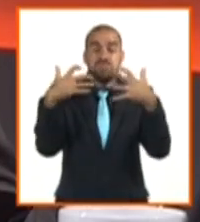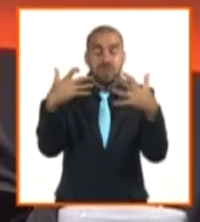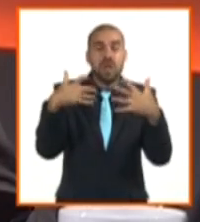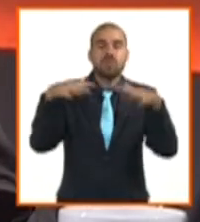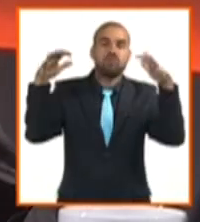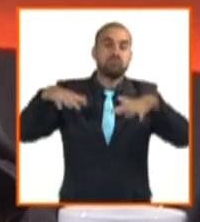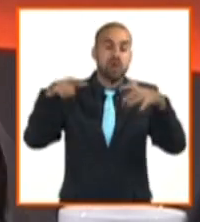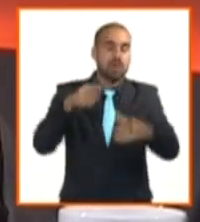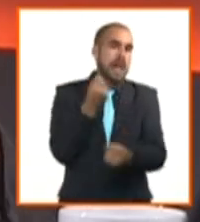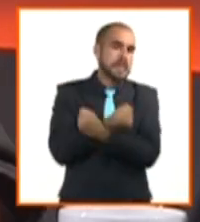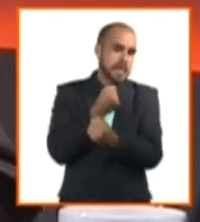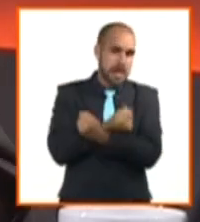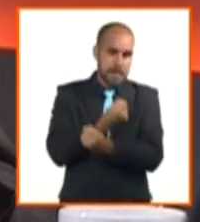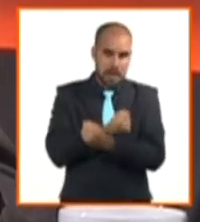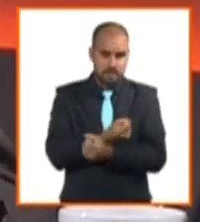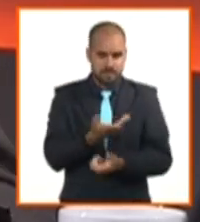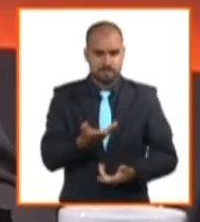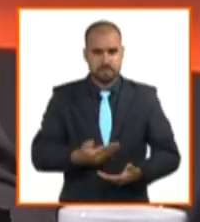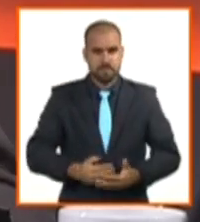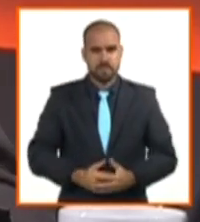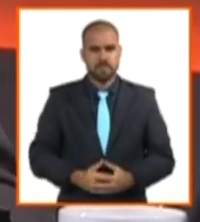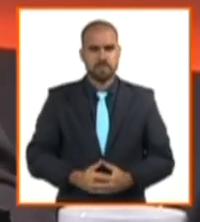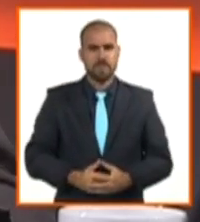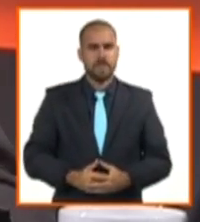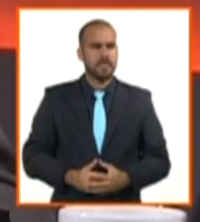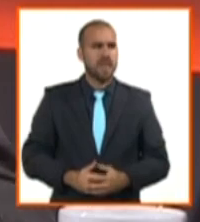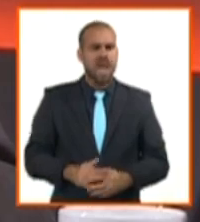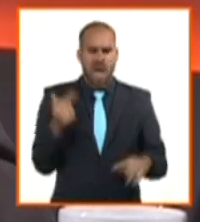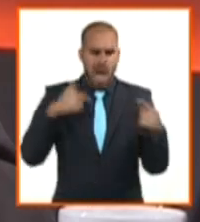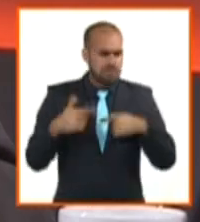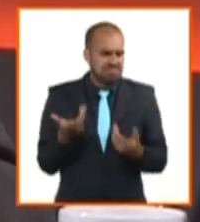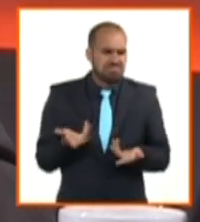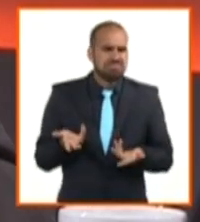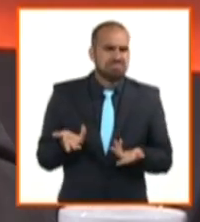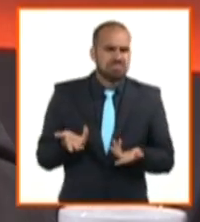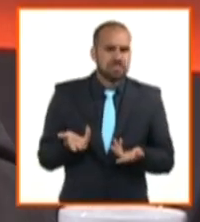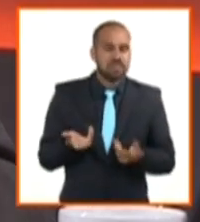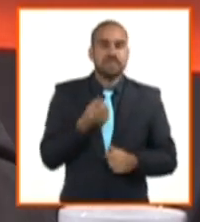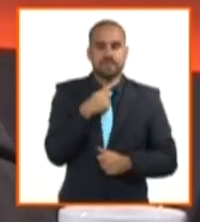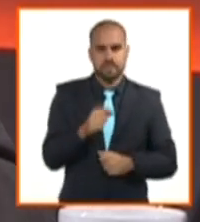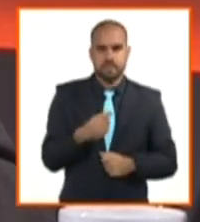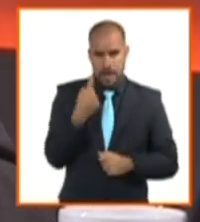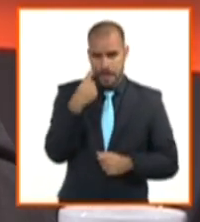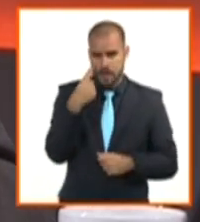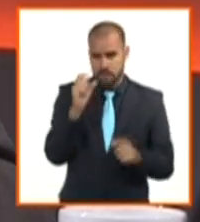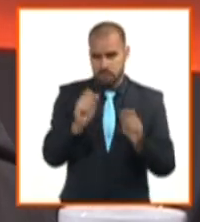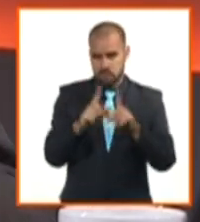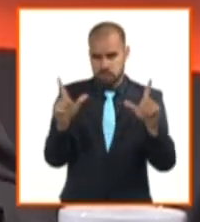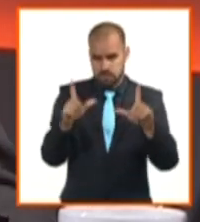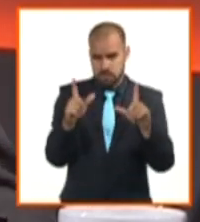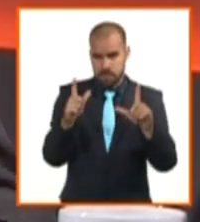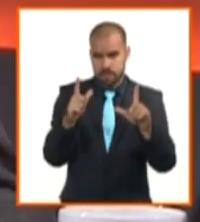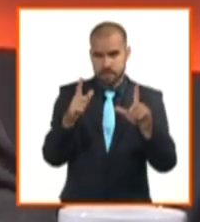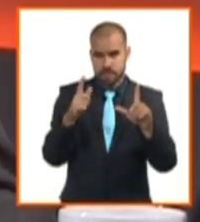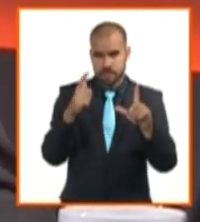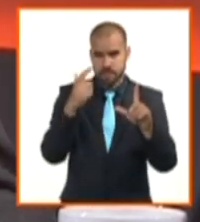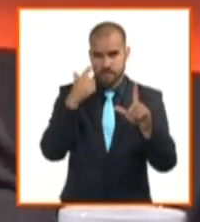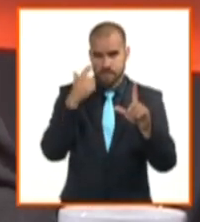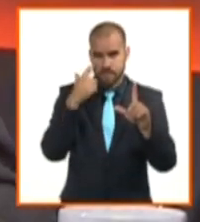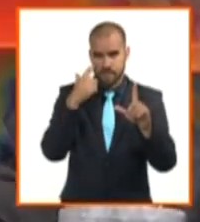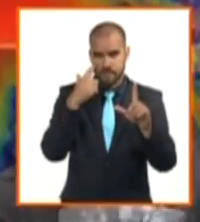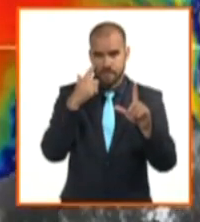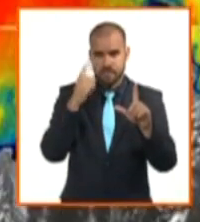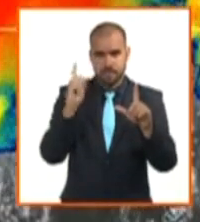y en qué momento estamos bueno si ustedes miran esa imagen que está saliendo ahí ahora en la pantalla